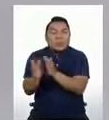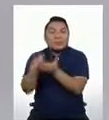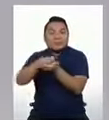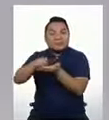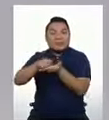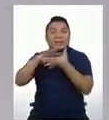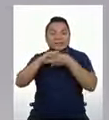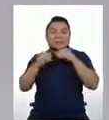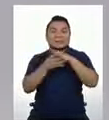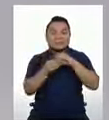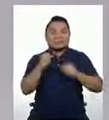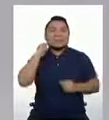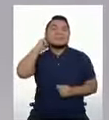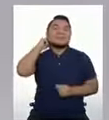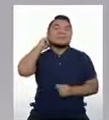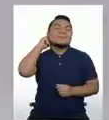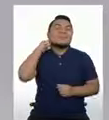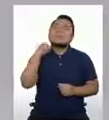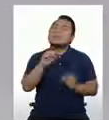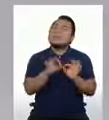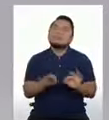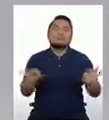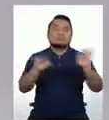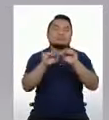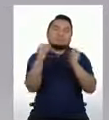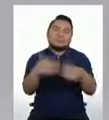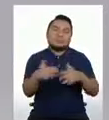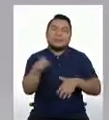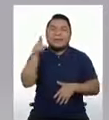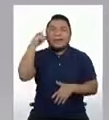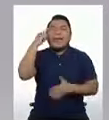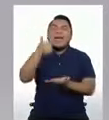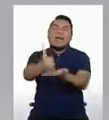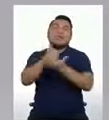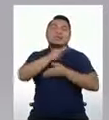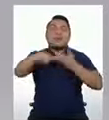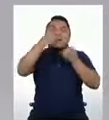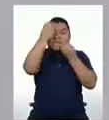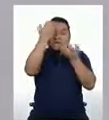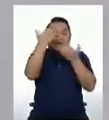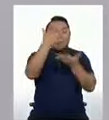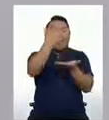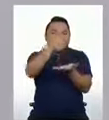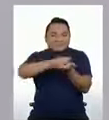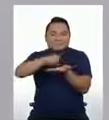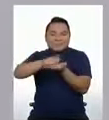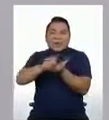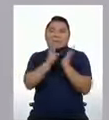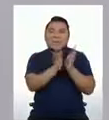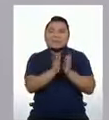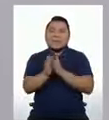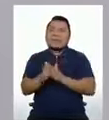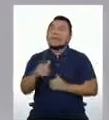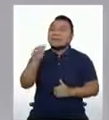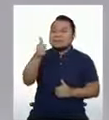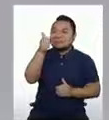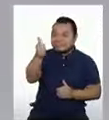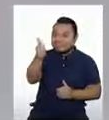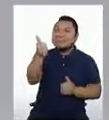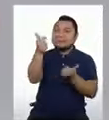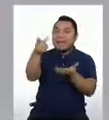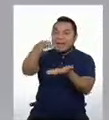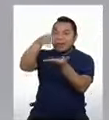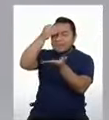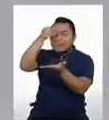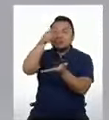escribir. Es muy útil y nos ha ayudado a ordenar toda la información que teníamos. ¡Qué bueno que te haya servido! Y